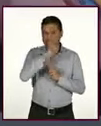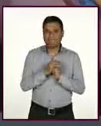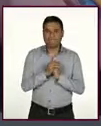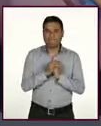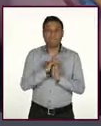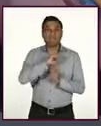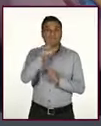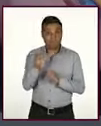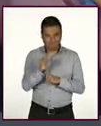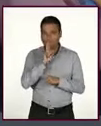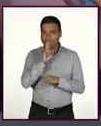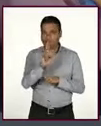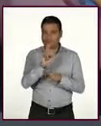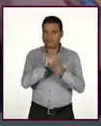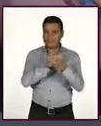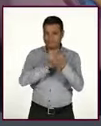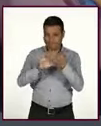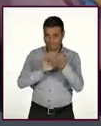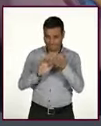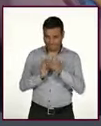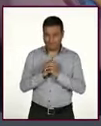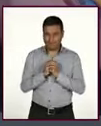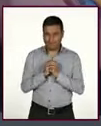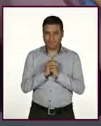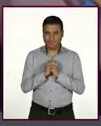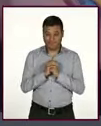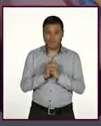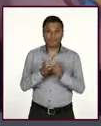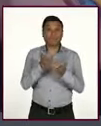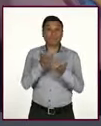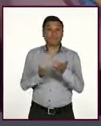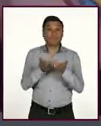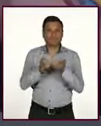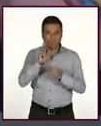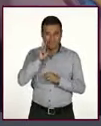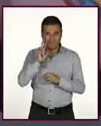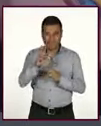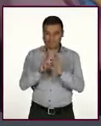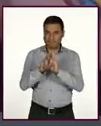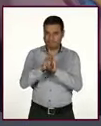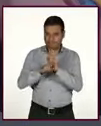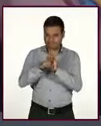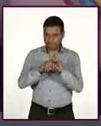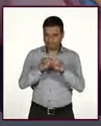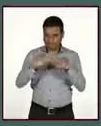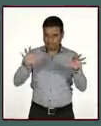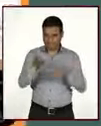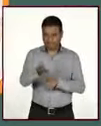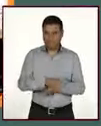sus respuestas. Y antes de continuar, acompáñenme a ver la siguiente información.